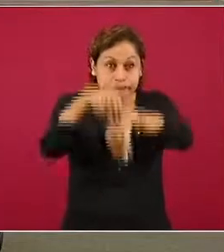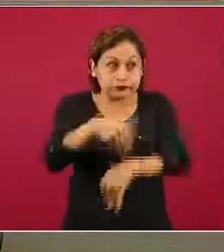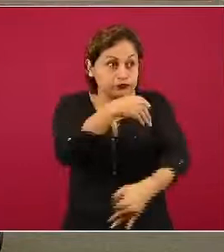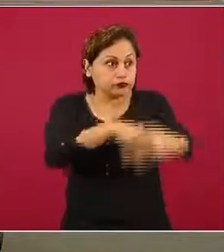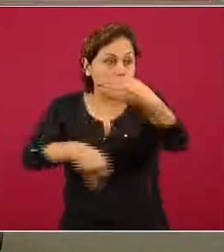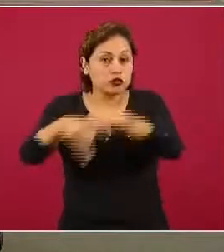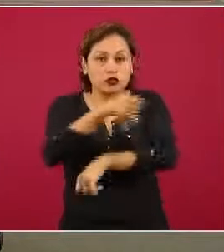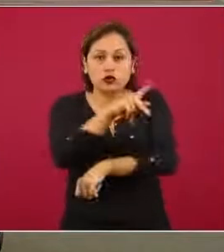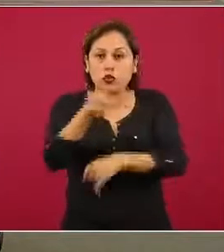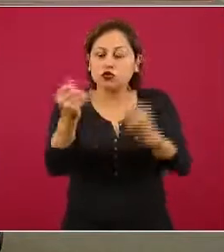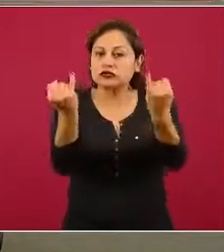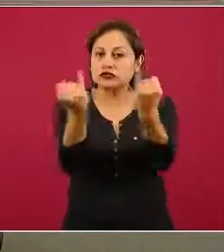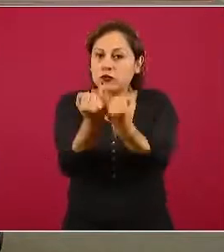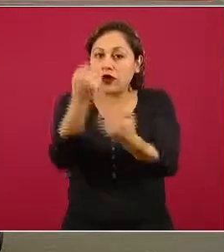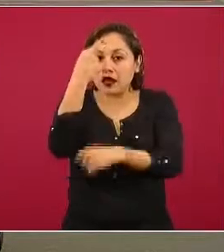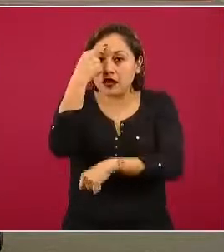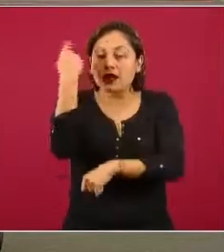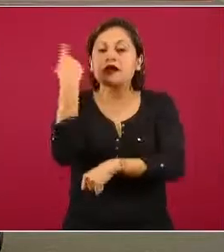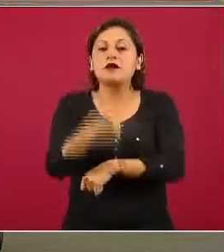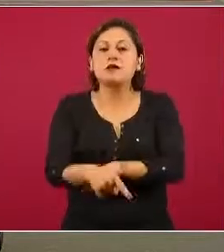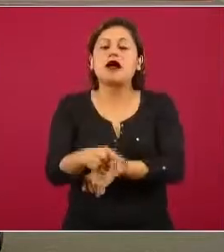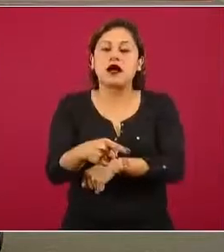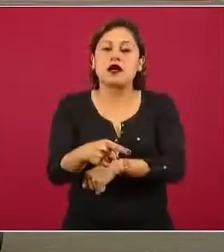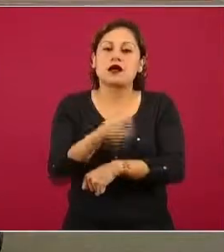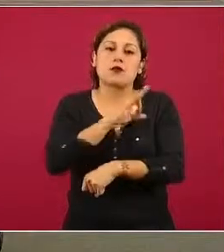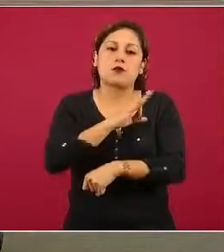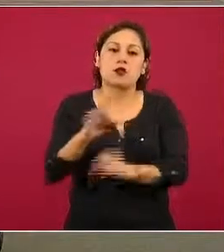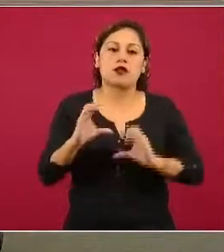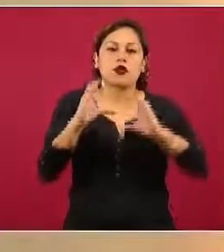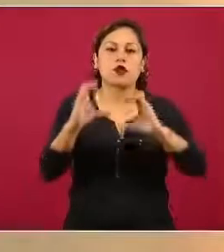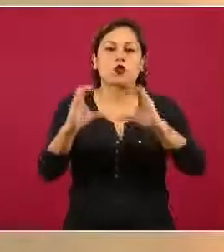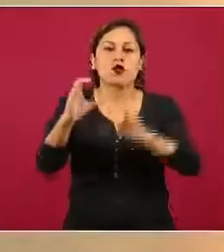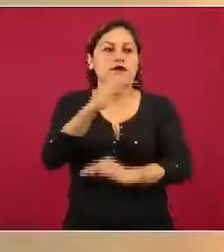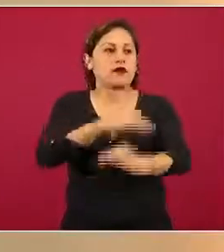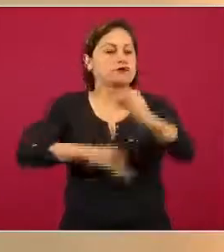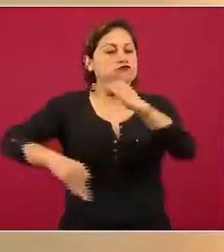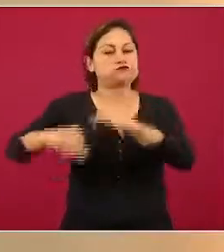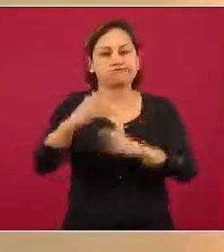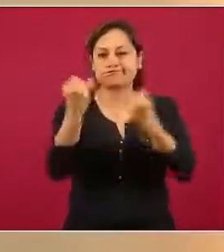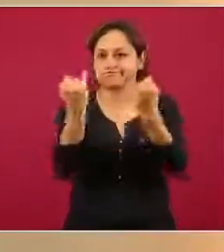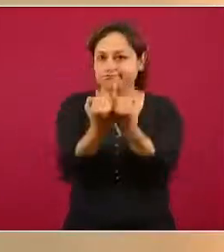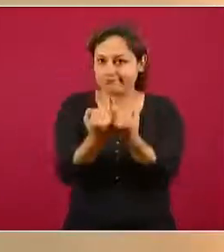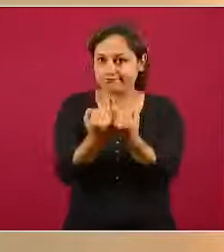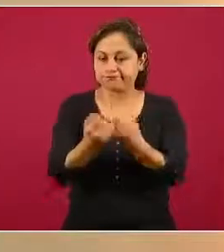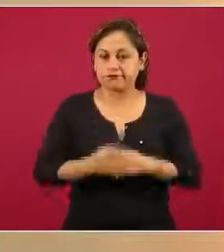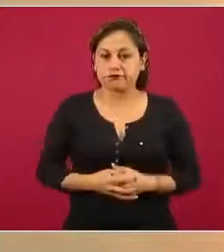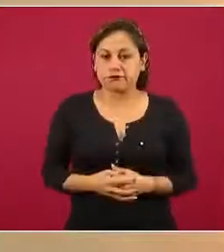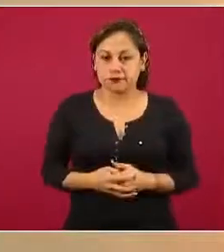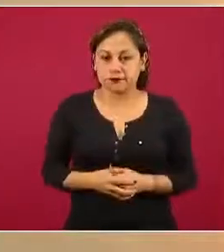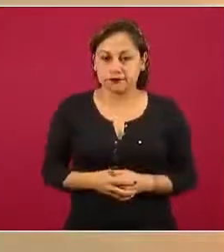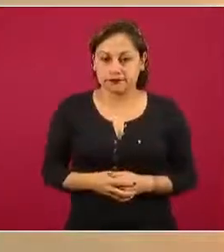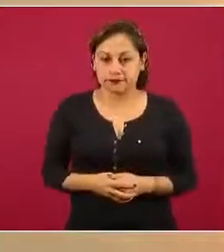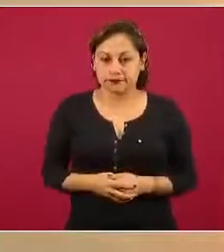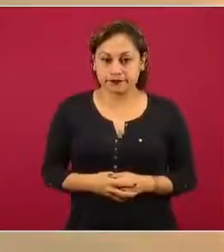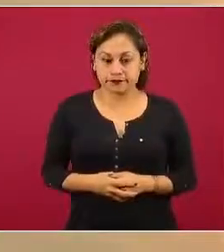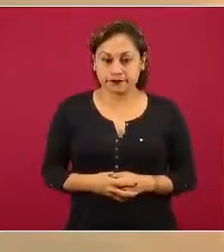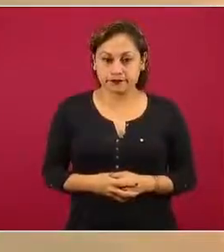medidas y pues para cuidarnos a su vez todas y todos a la vez. La que